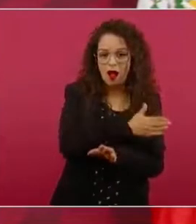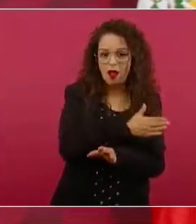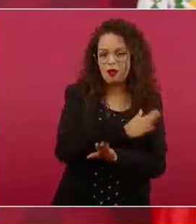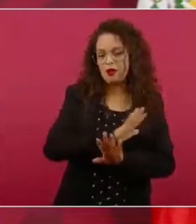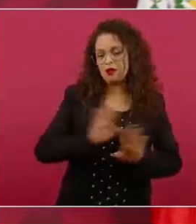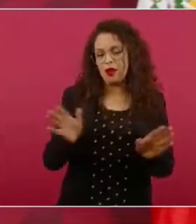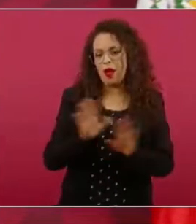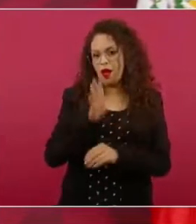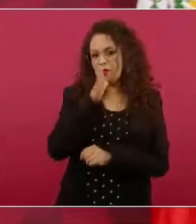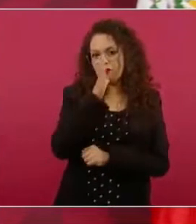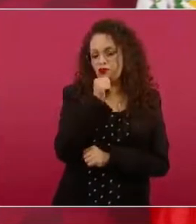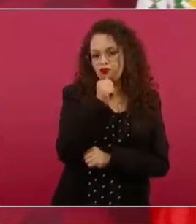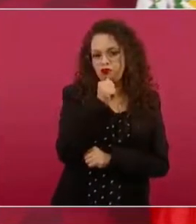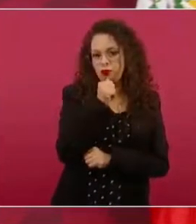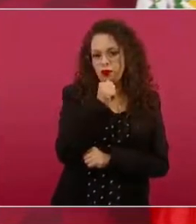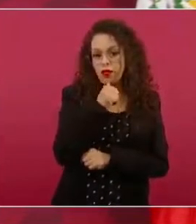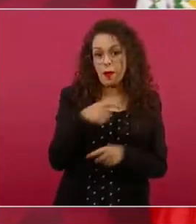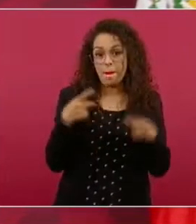engañando a la gente.